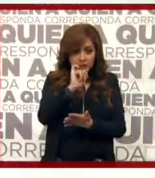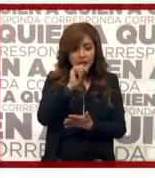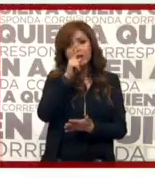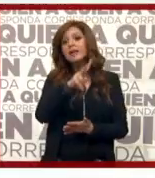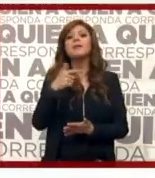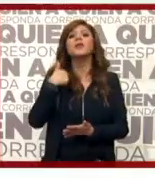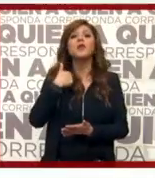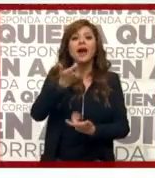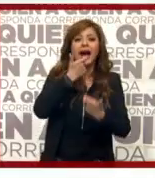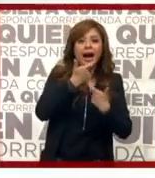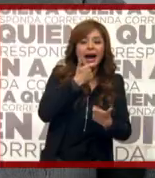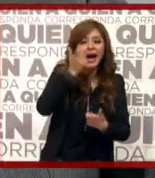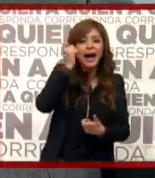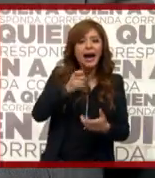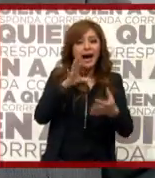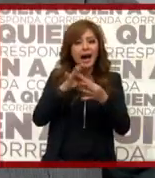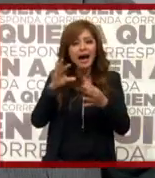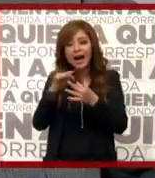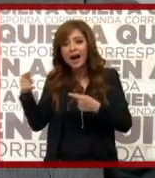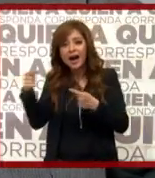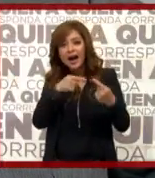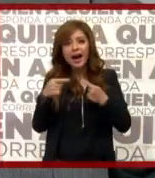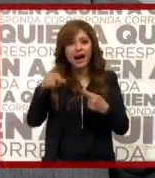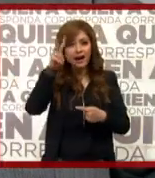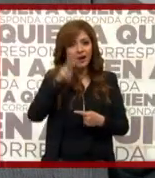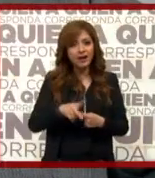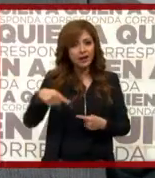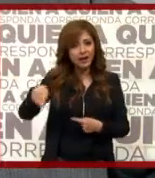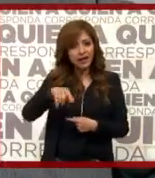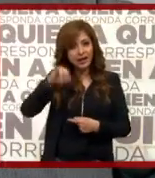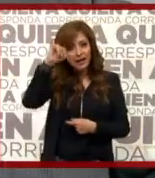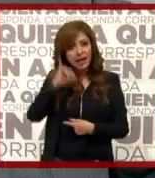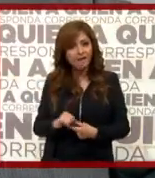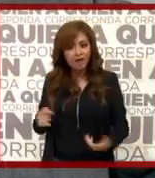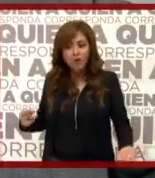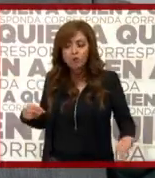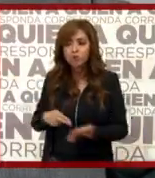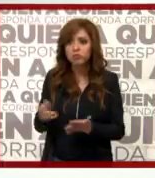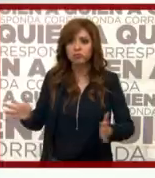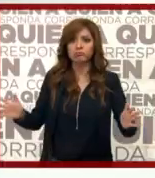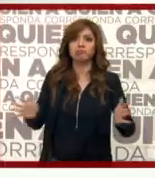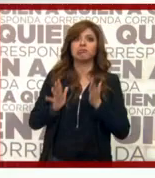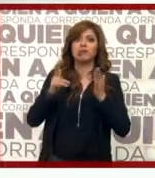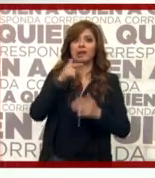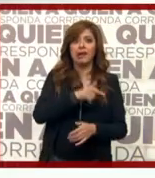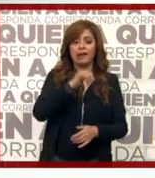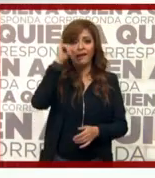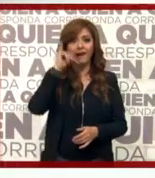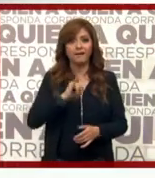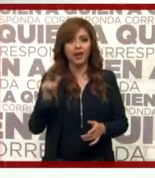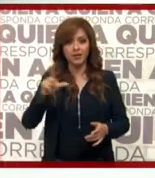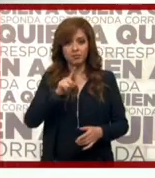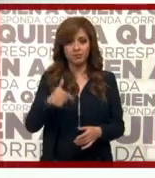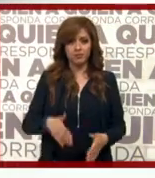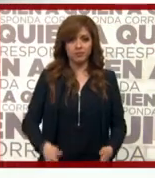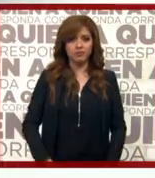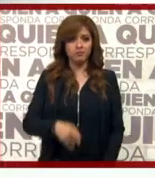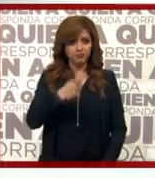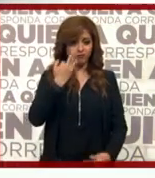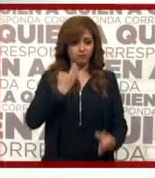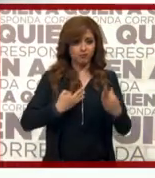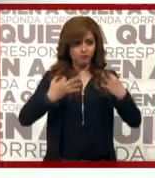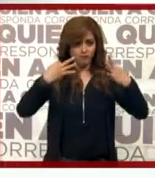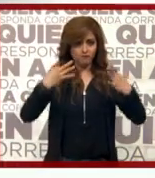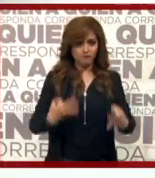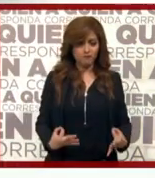además sé que estaban riéndose y echando relajo Hasta que les apareció el jefe verdad Ahí apareció ahí andaba ahí andaba se veía muy bien